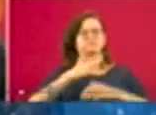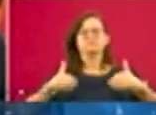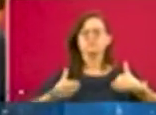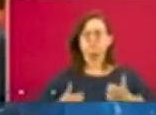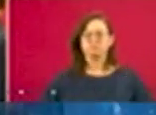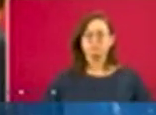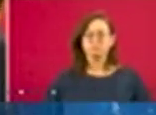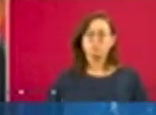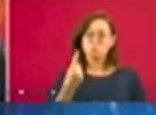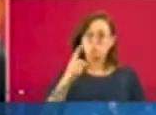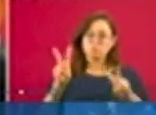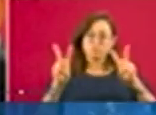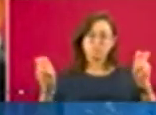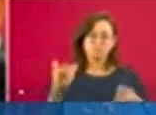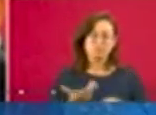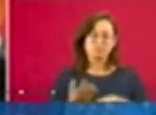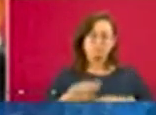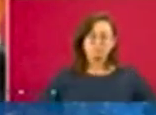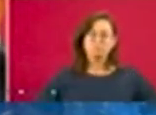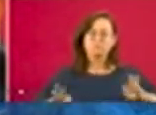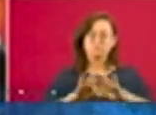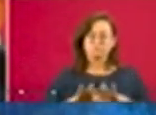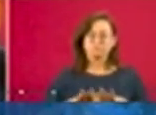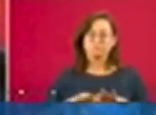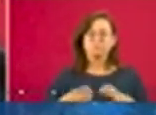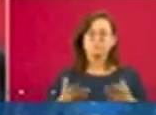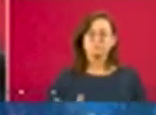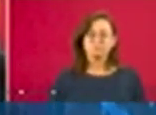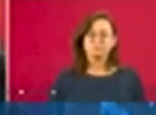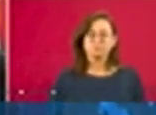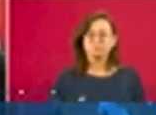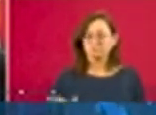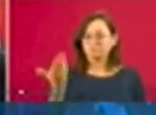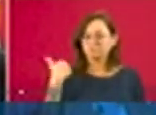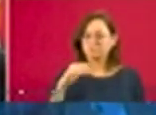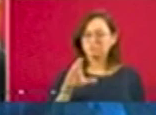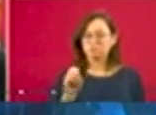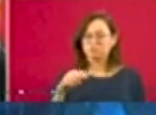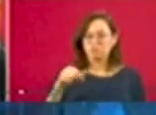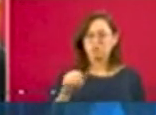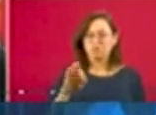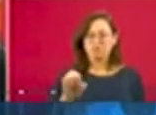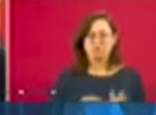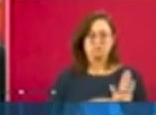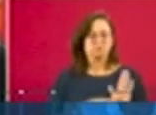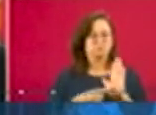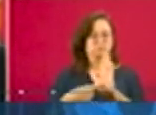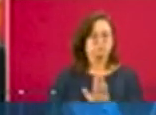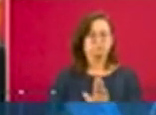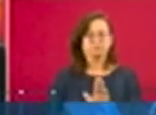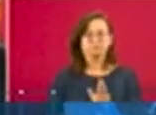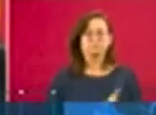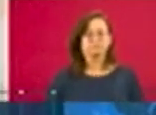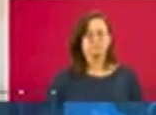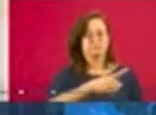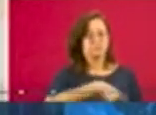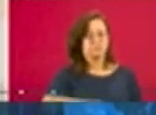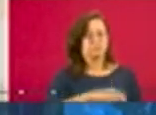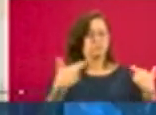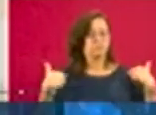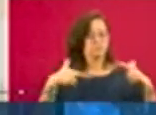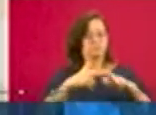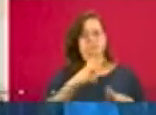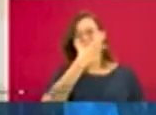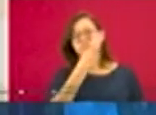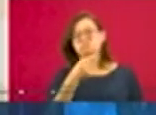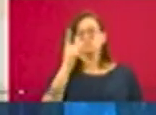que impida que un conocimiento sea totalmente veraz, científico, técnico, porque tenga un acento o no lo tenga, ¿no?